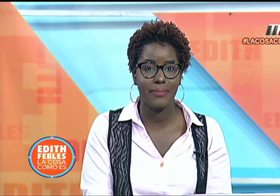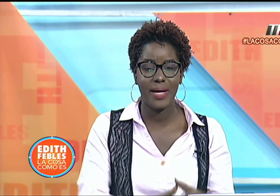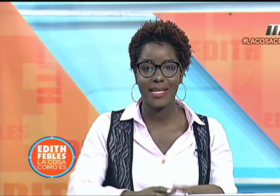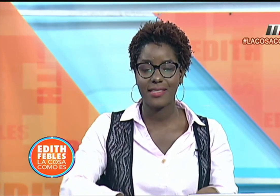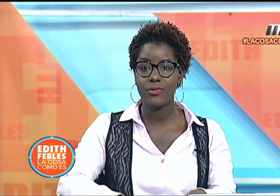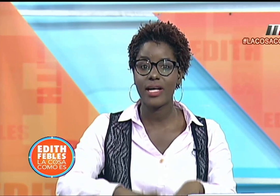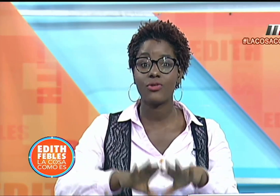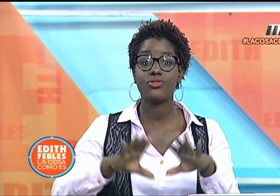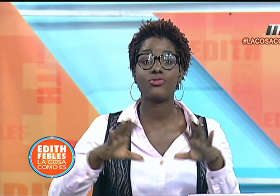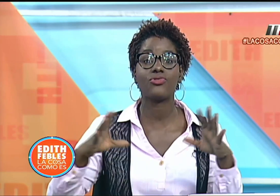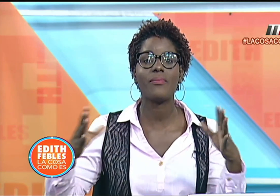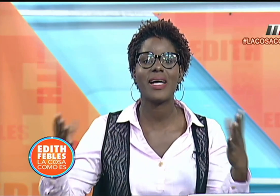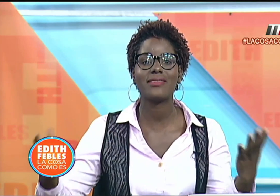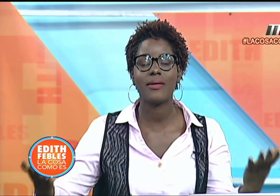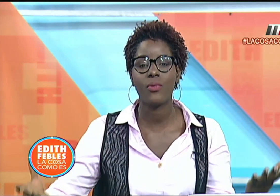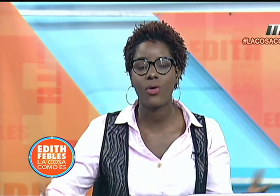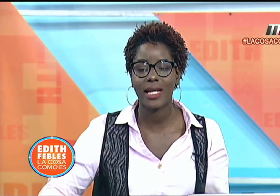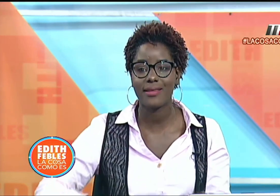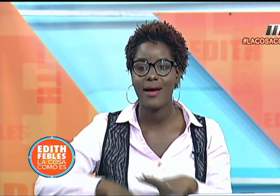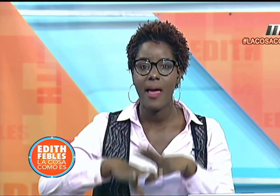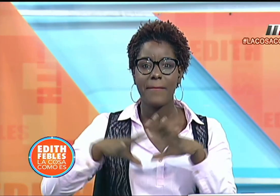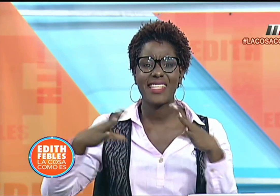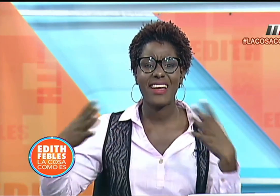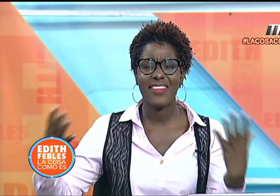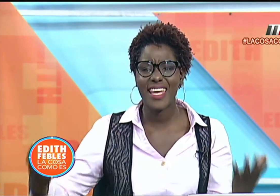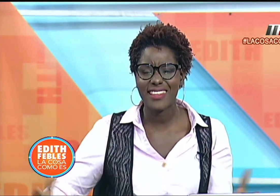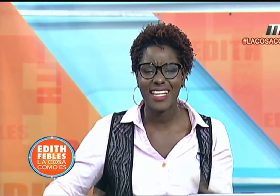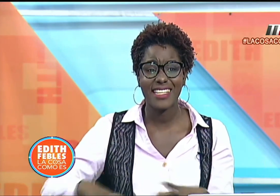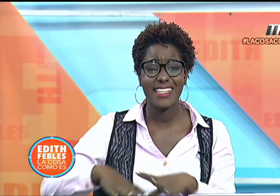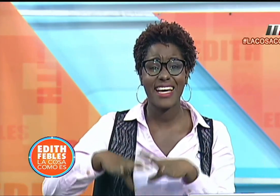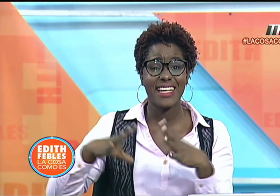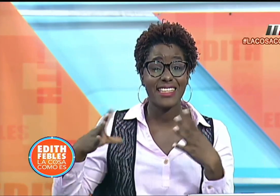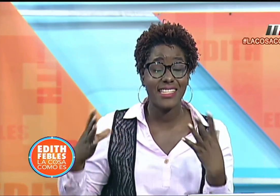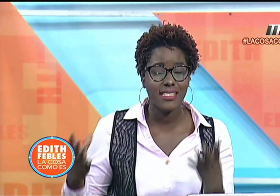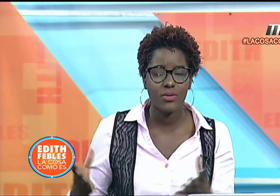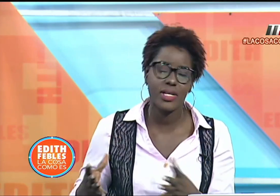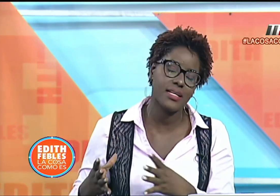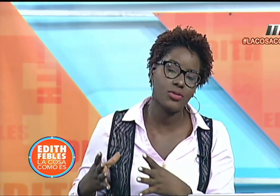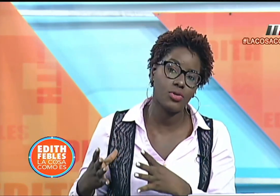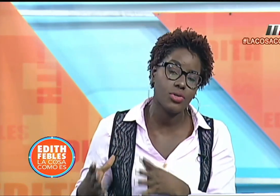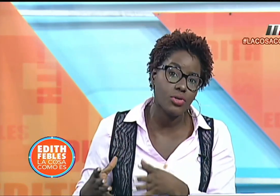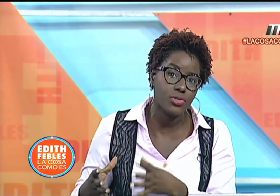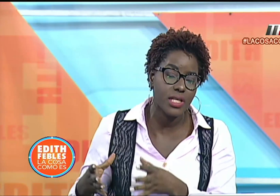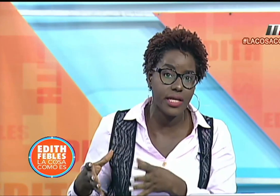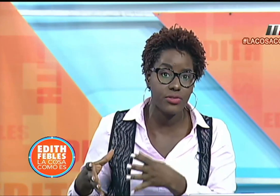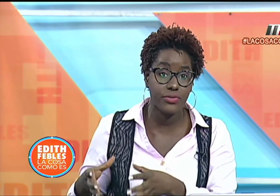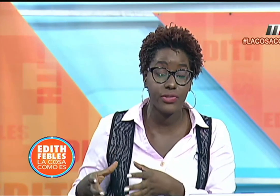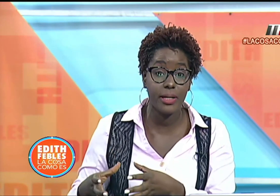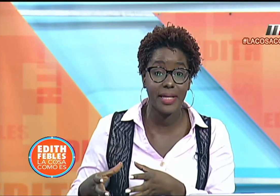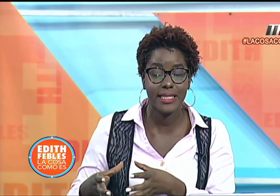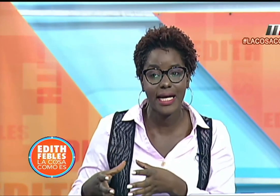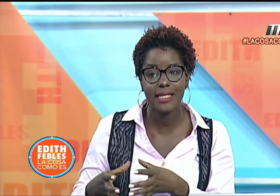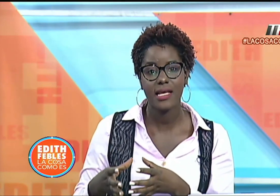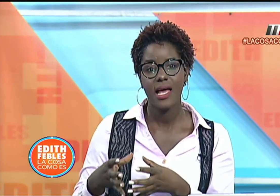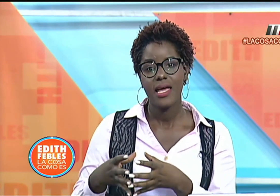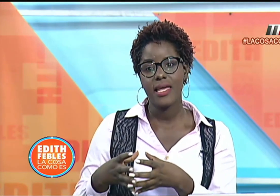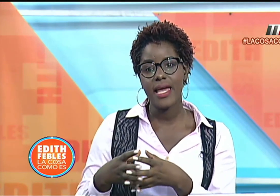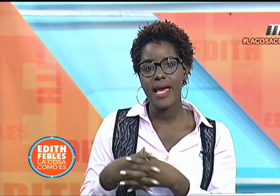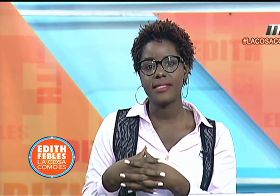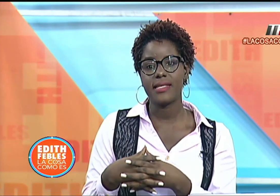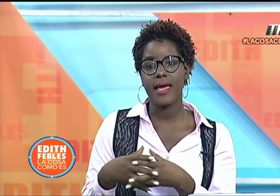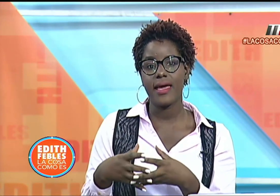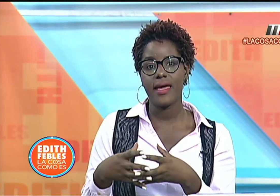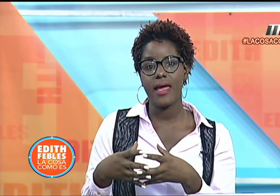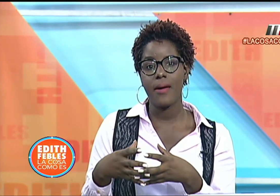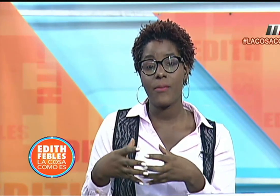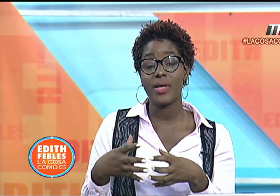constitucional, para hacer una constitución más demócrata, más abierta, que se garanticen todos los derechos fundamentales. Y